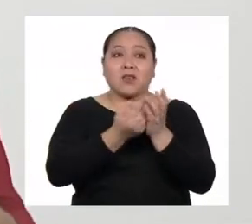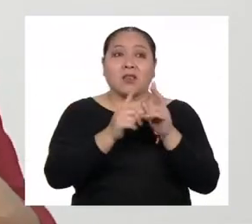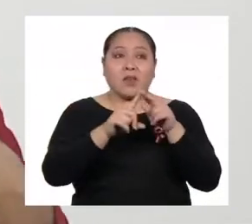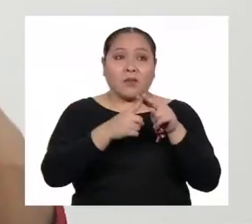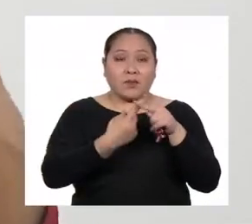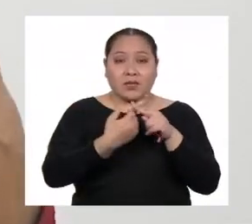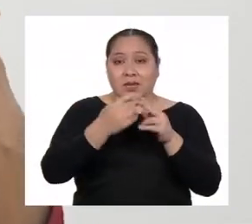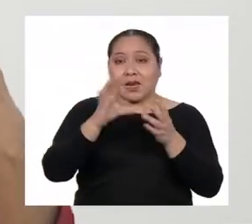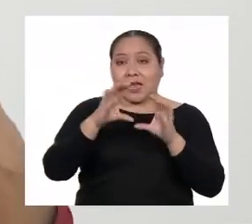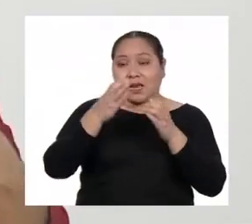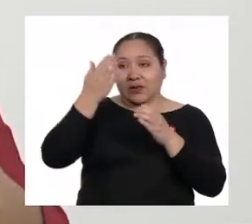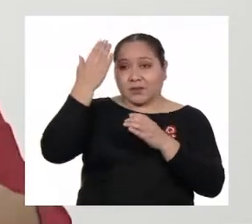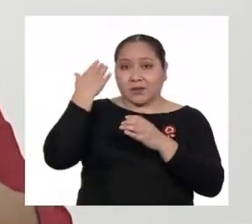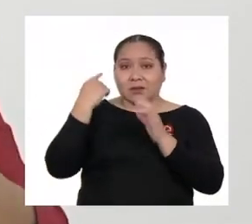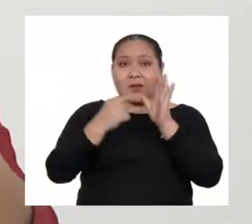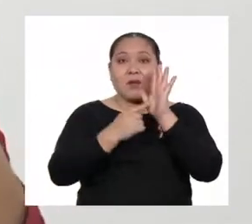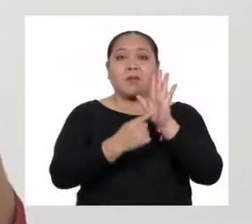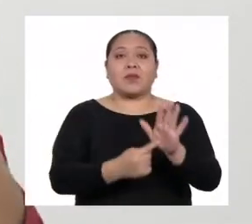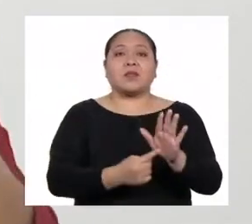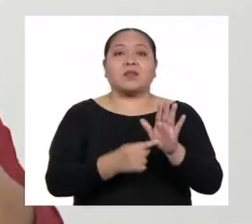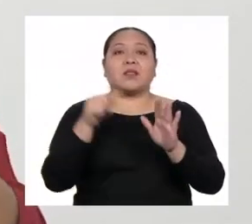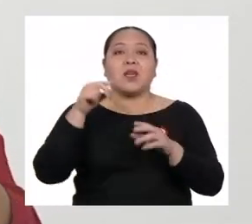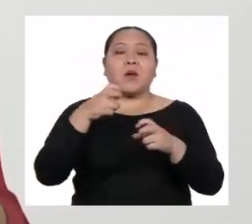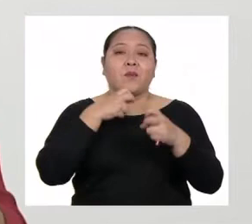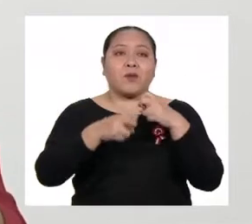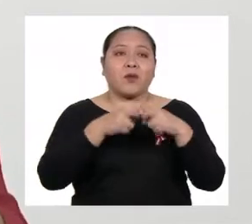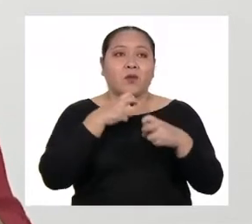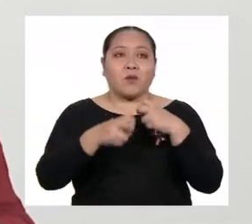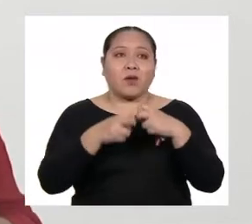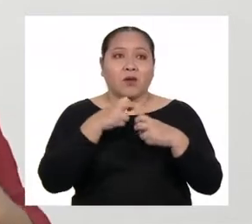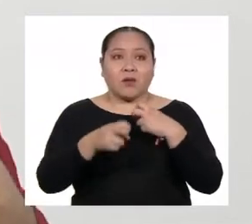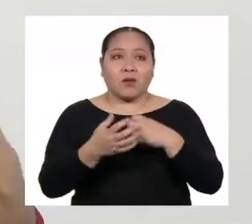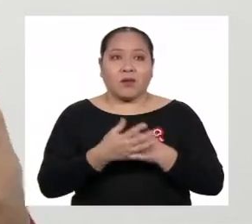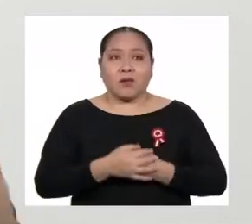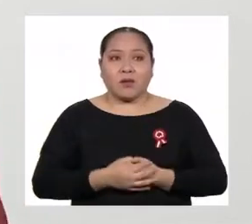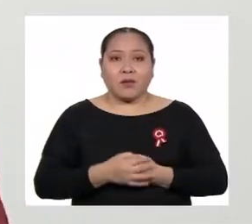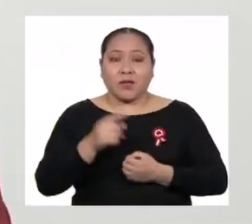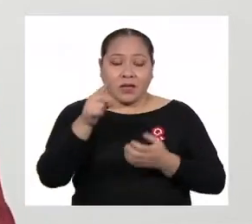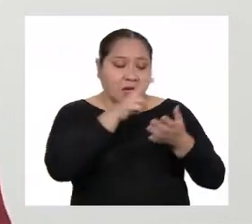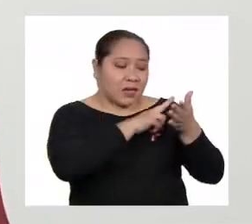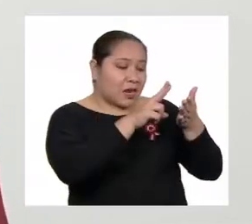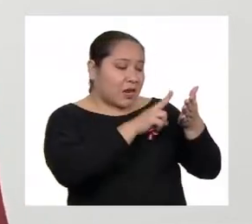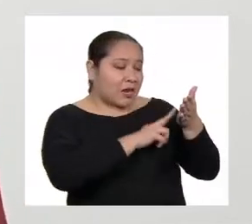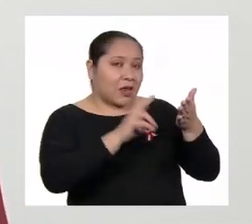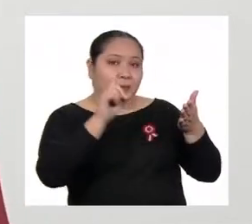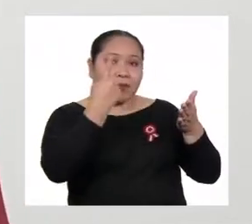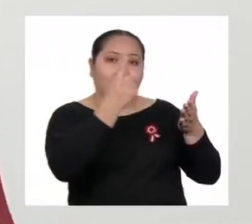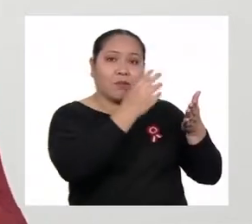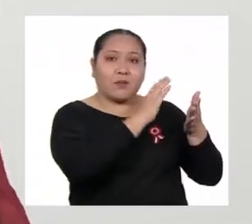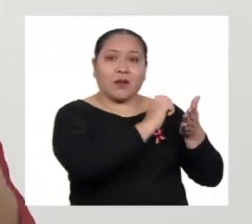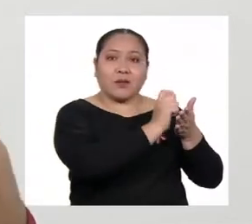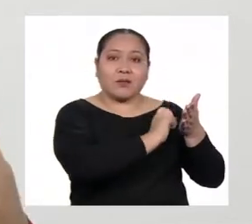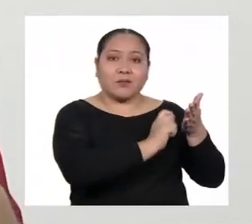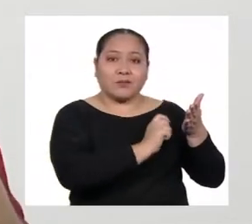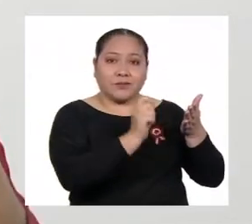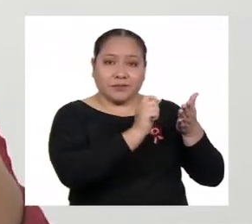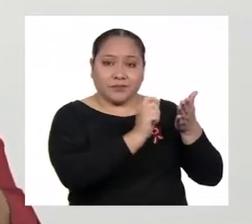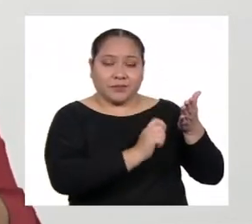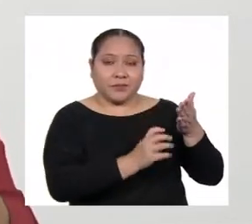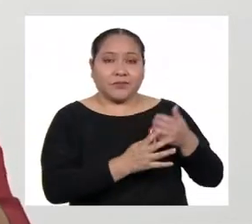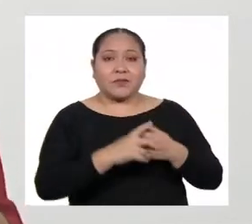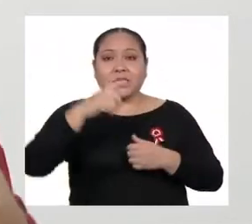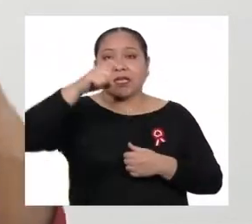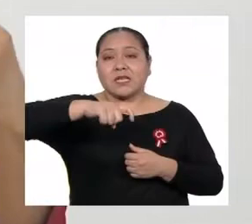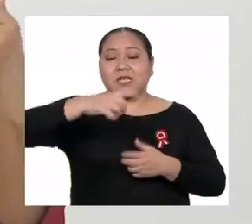anterior con la presentación de la situación significativa y la lectura del primer texto. Es necesario